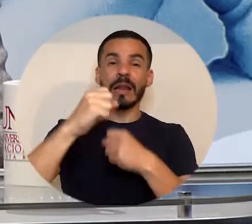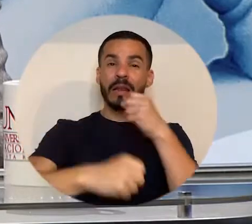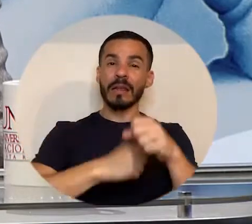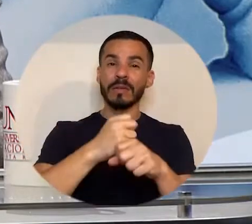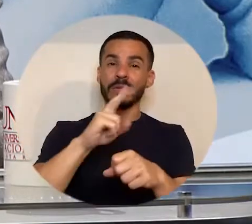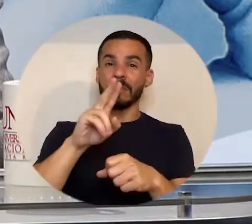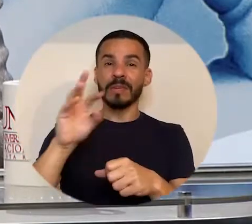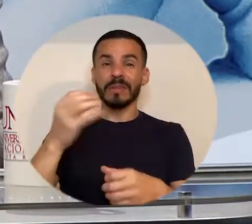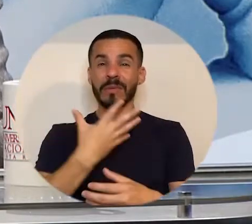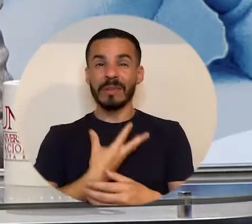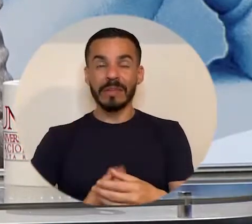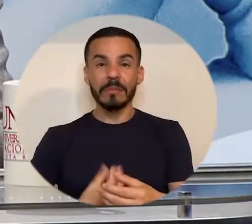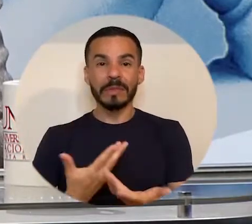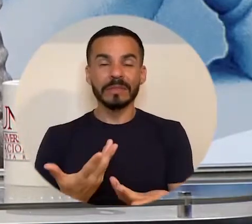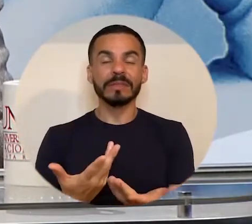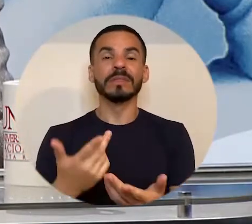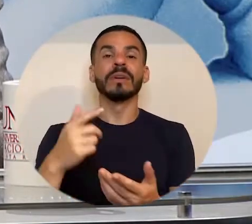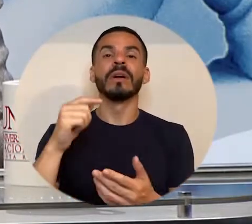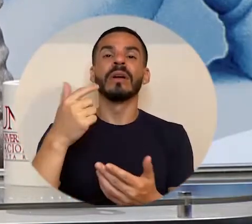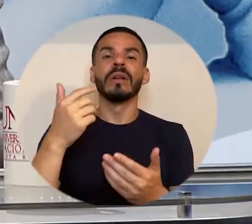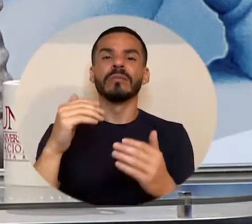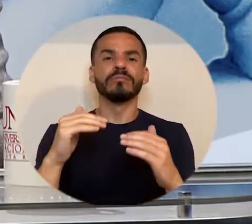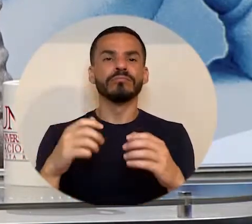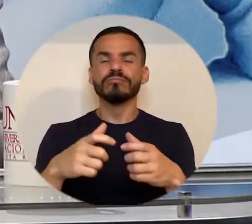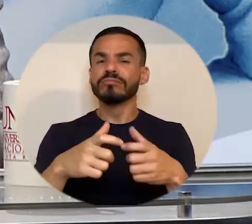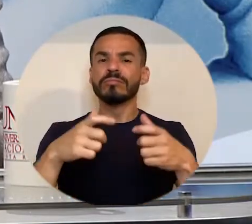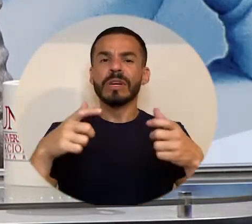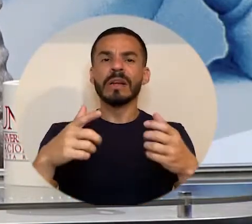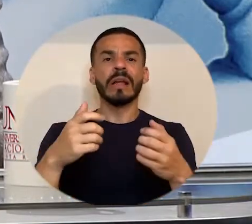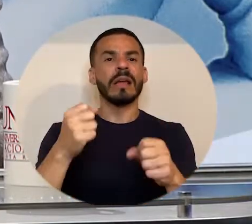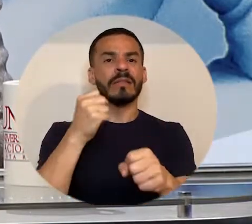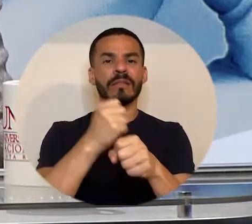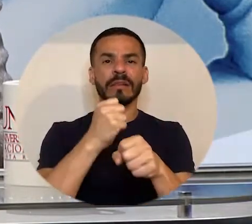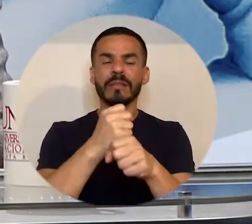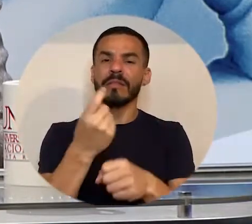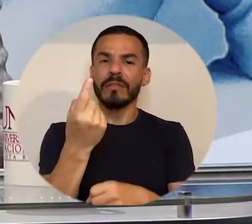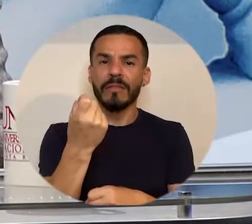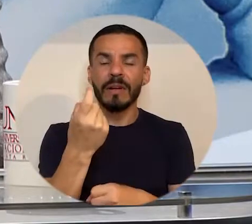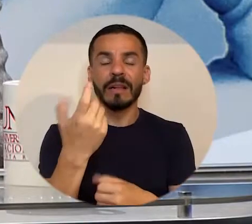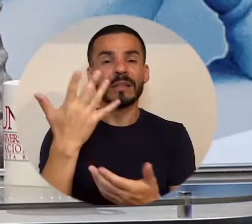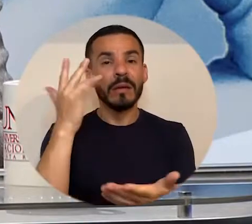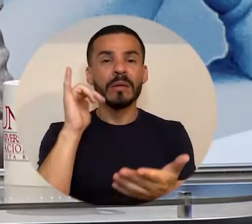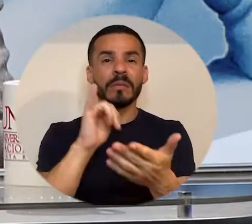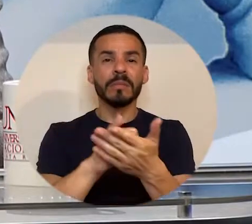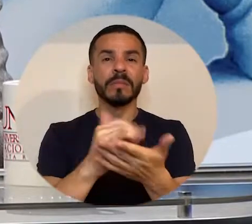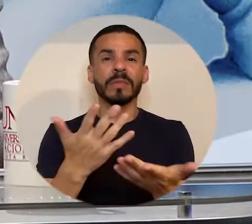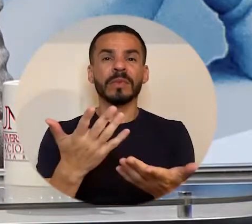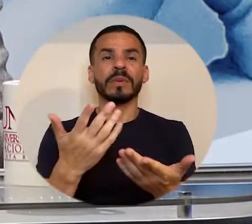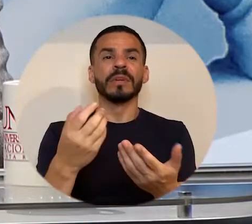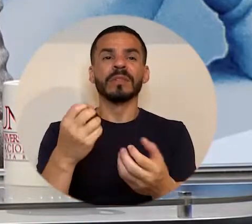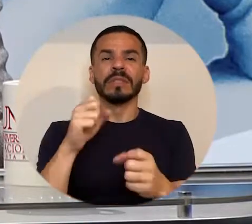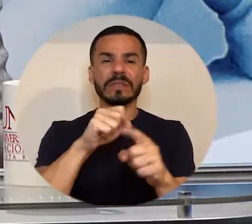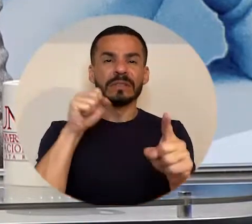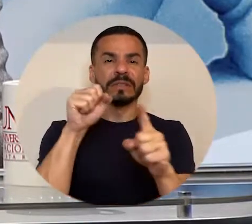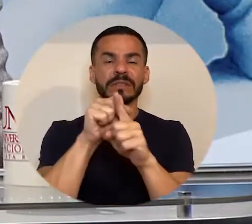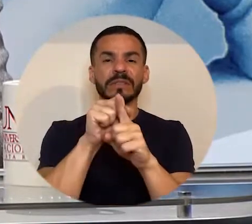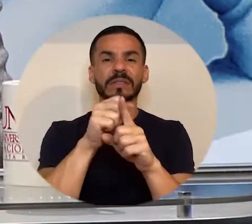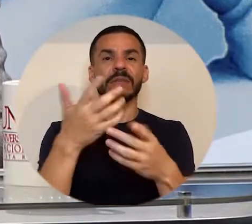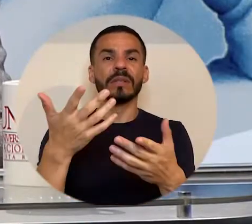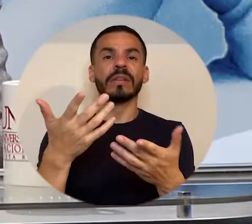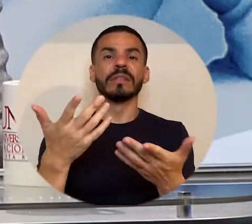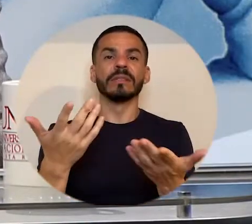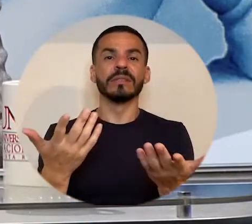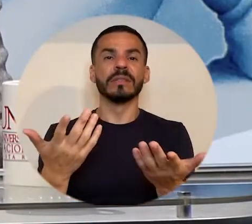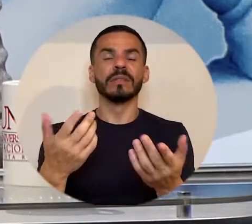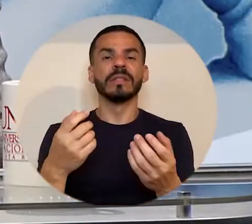29, con un enorme desempleo, de forma tal que fueron situaciones, o que han